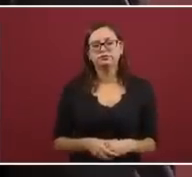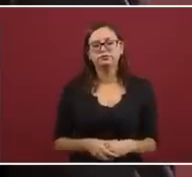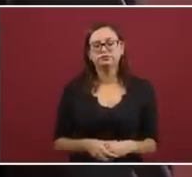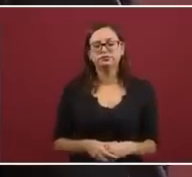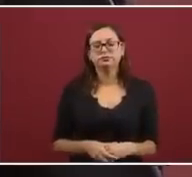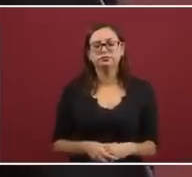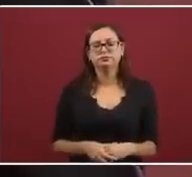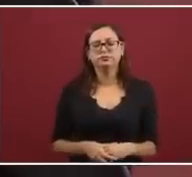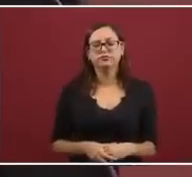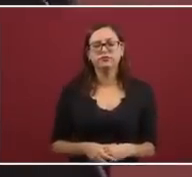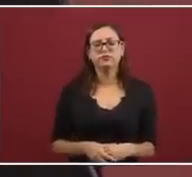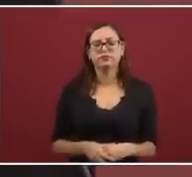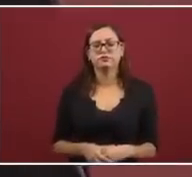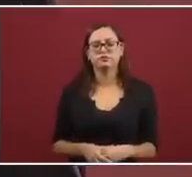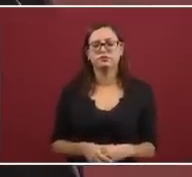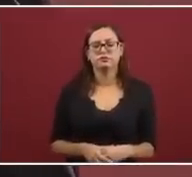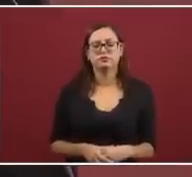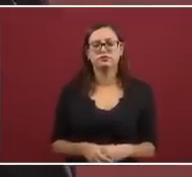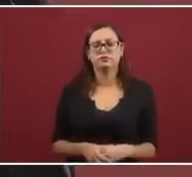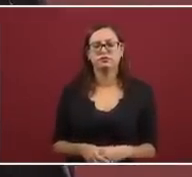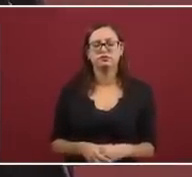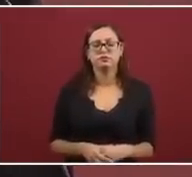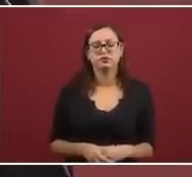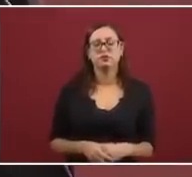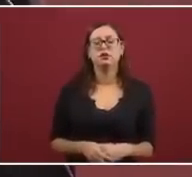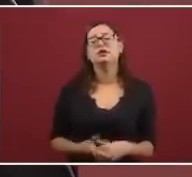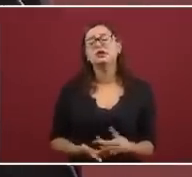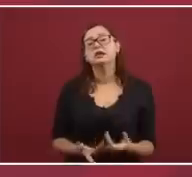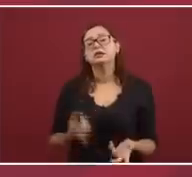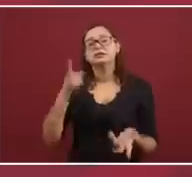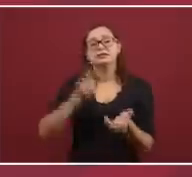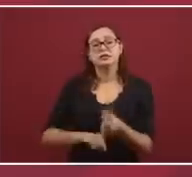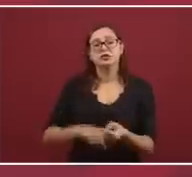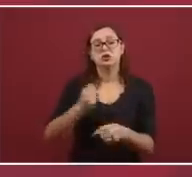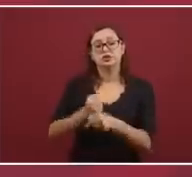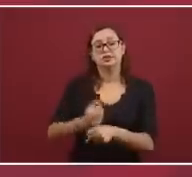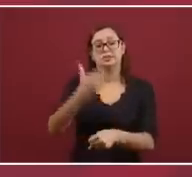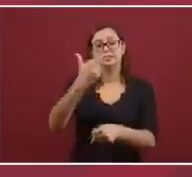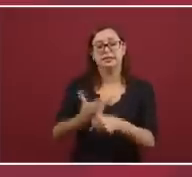se va a crear en la Secretaría de Seguridad Pública, ya está